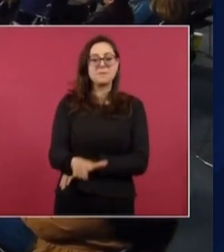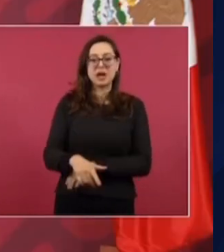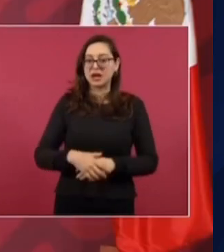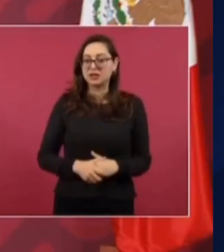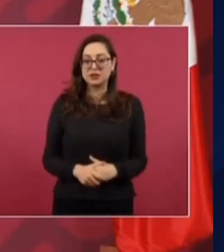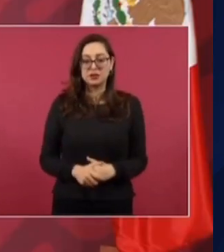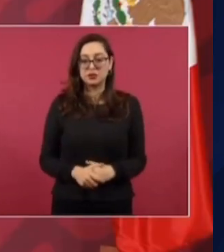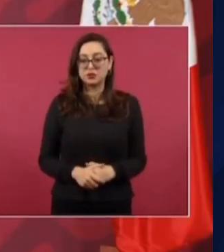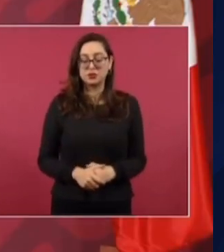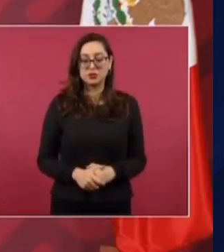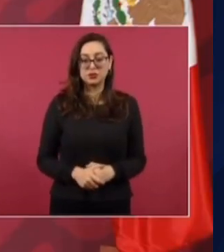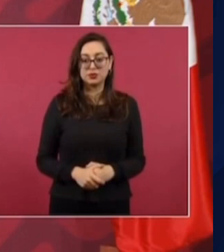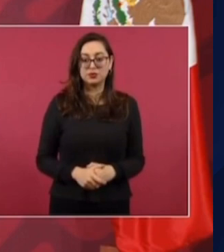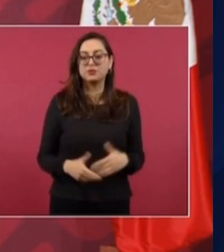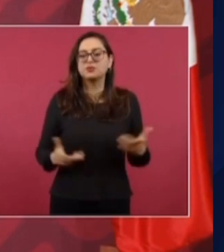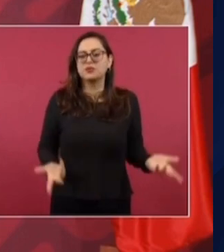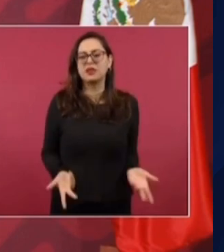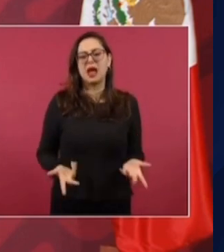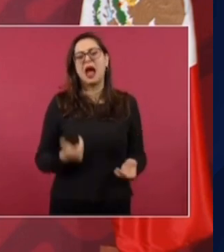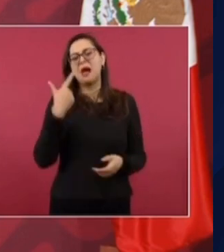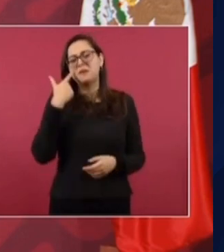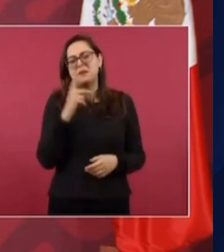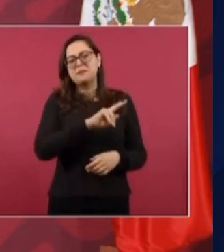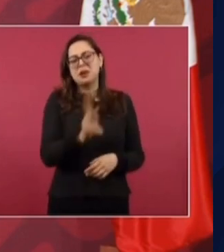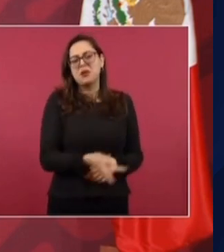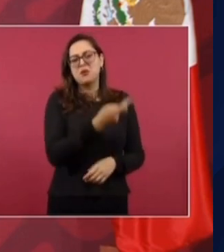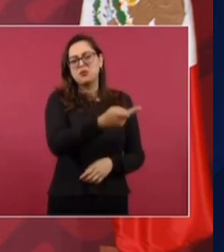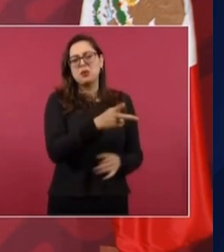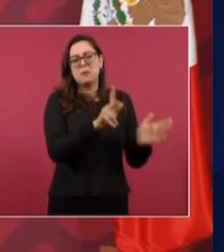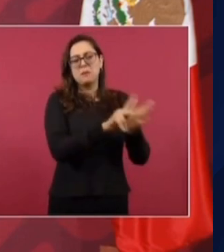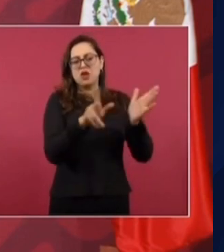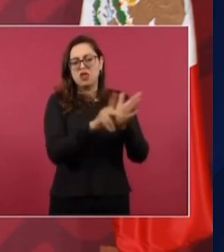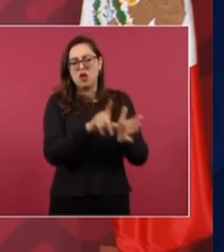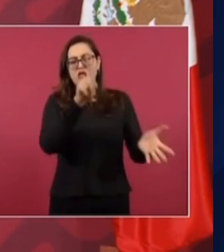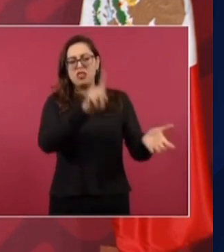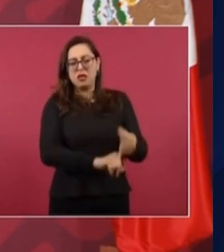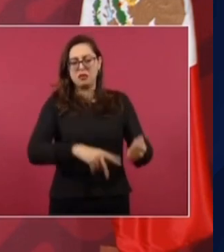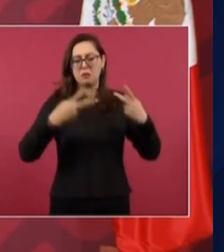ese entre en nuevos escritores a los periódicos